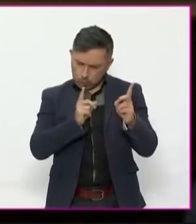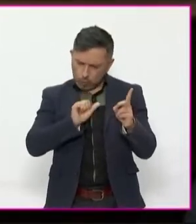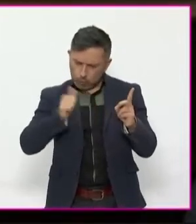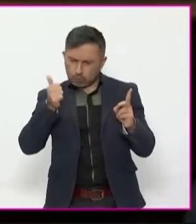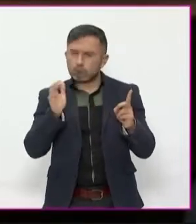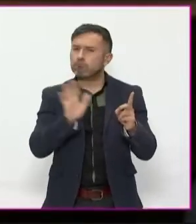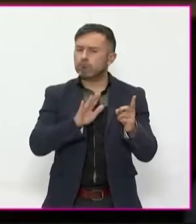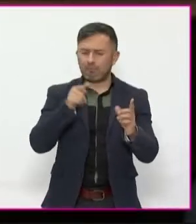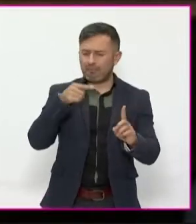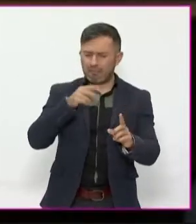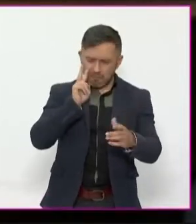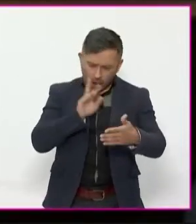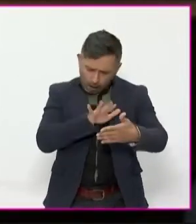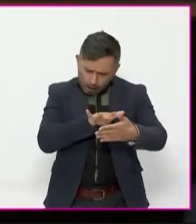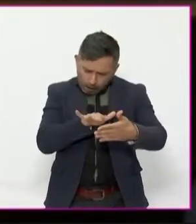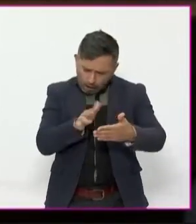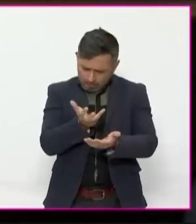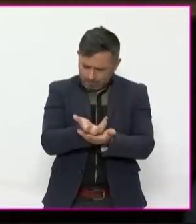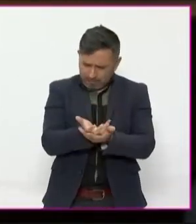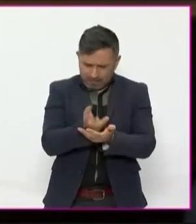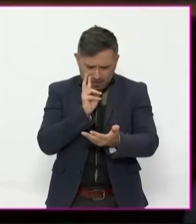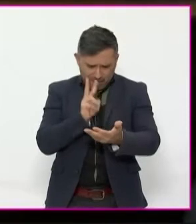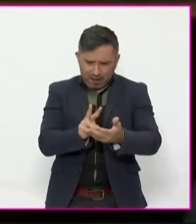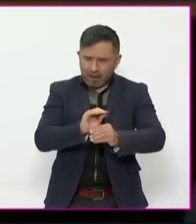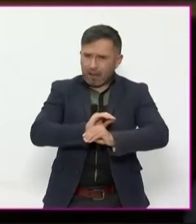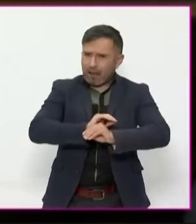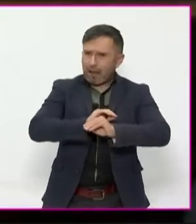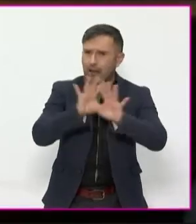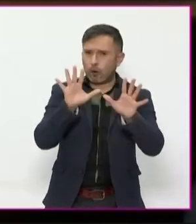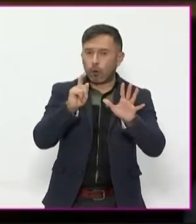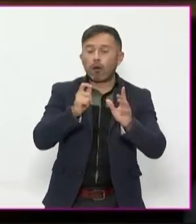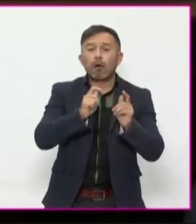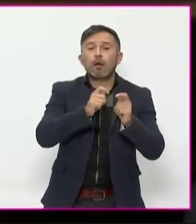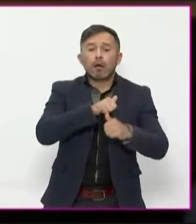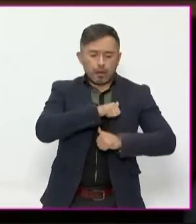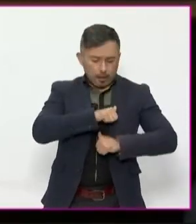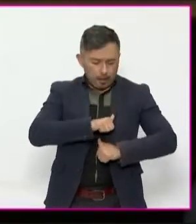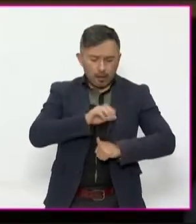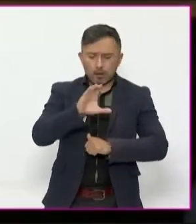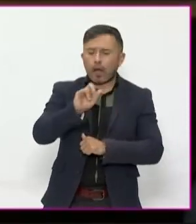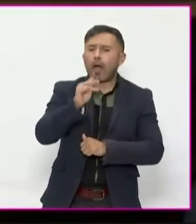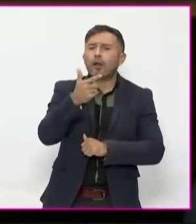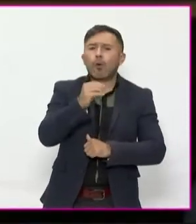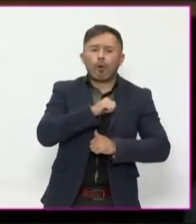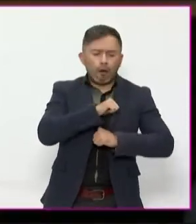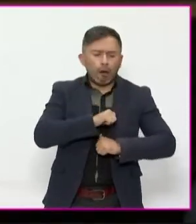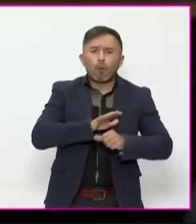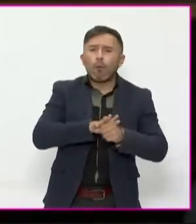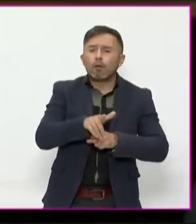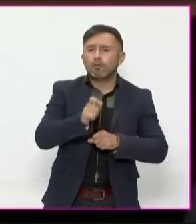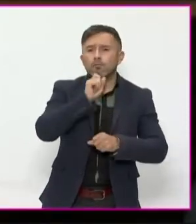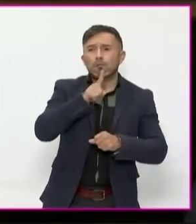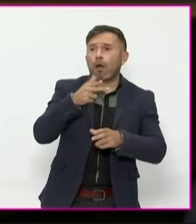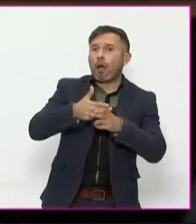es suficientemente claro. Todos los cargos son todos los cargos y ellos incluye a las gubernaturas. Sin